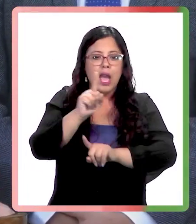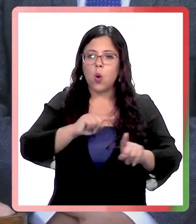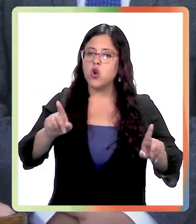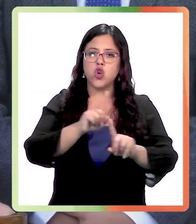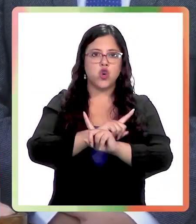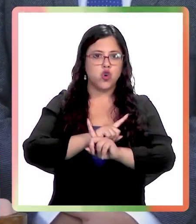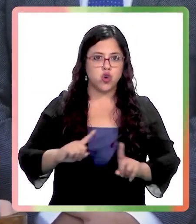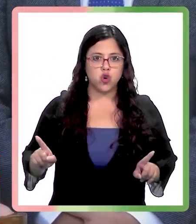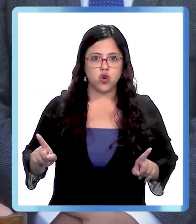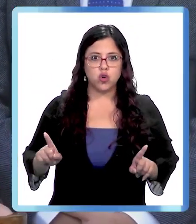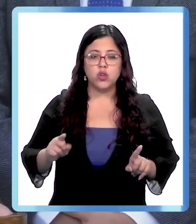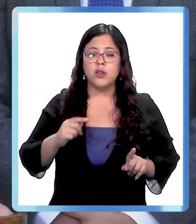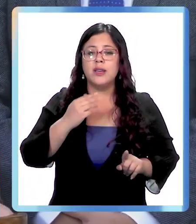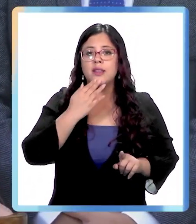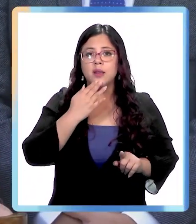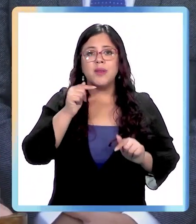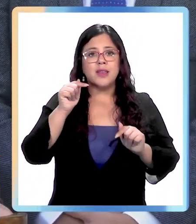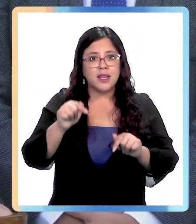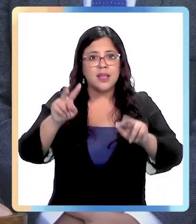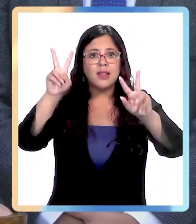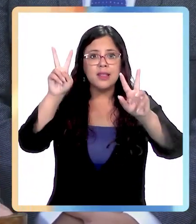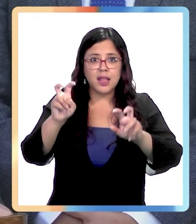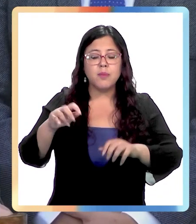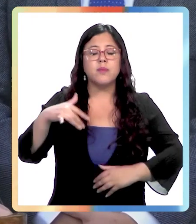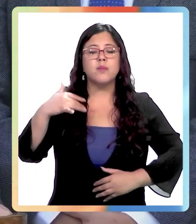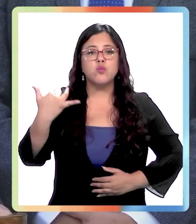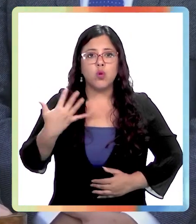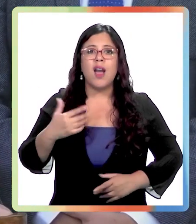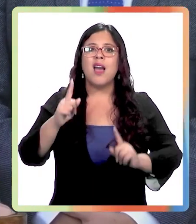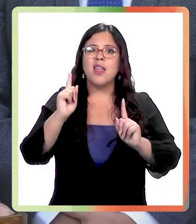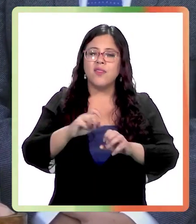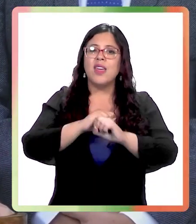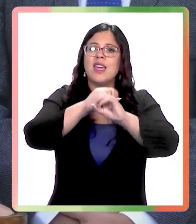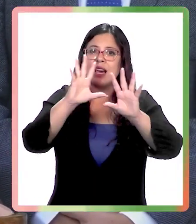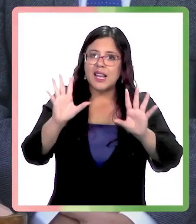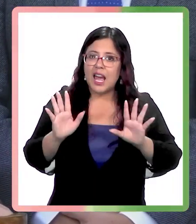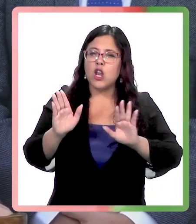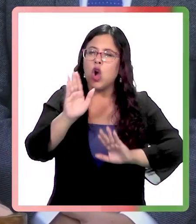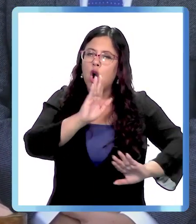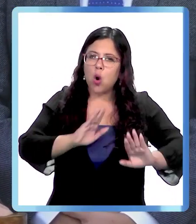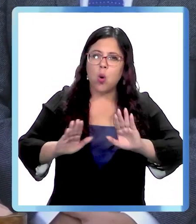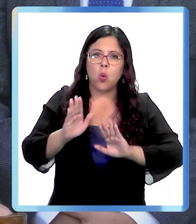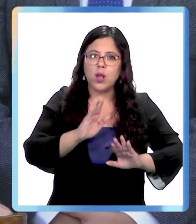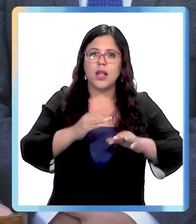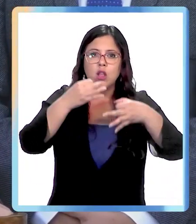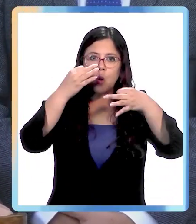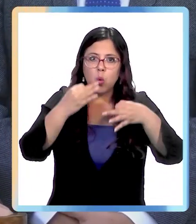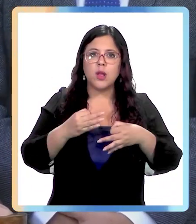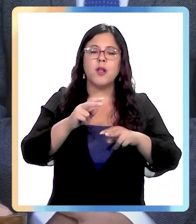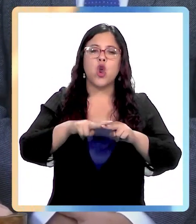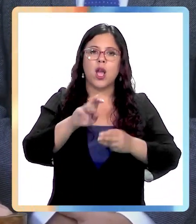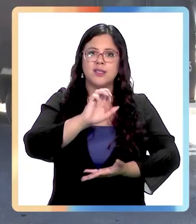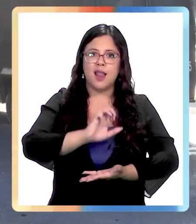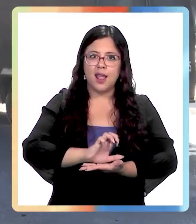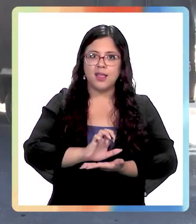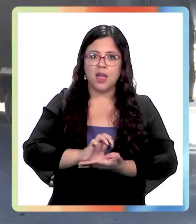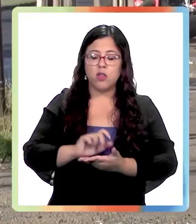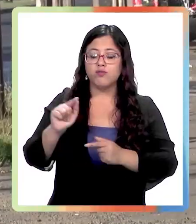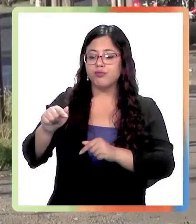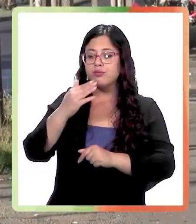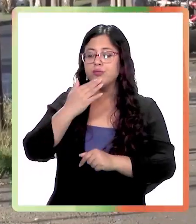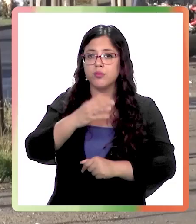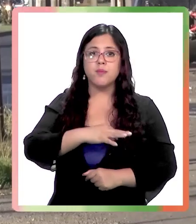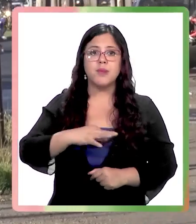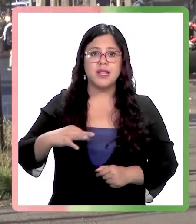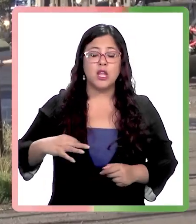discusión y creemos que en temas tan sensibles hay que ser muy claro y muy riguroso en la conducta del Estado.